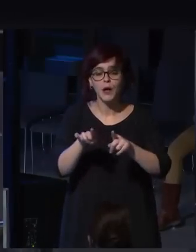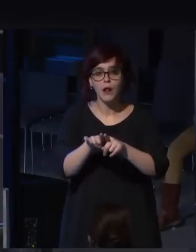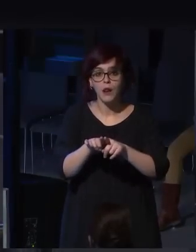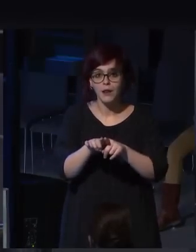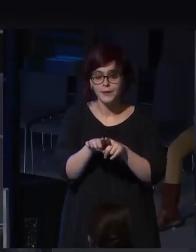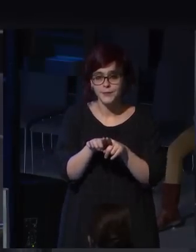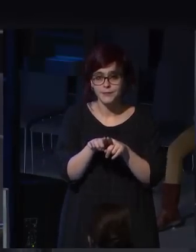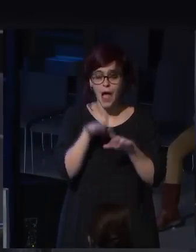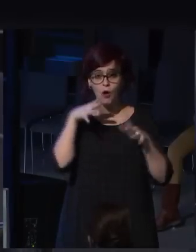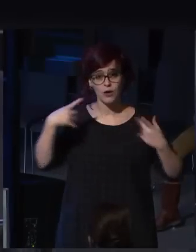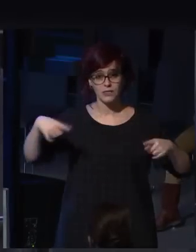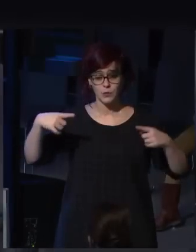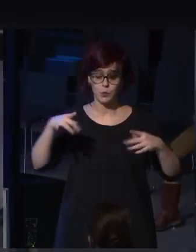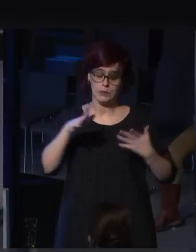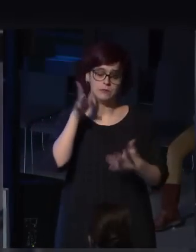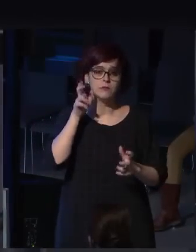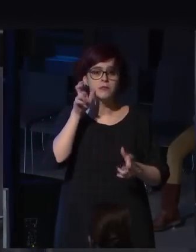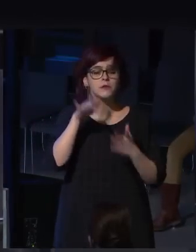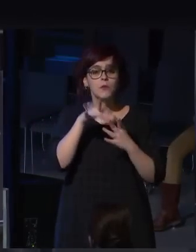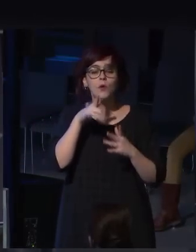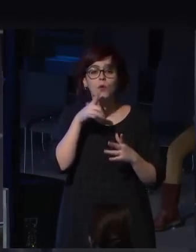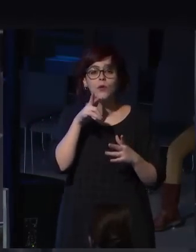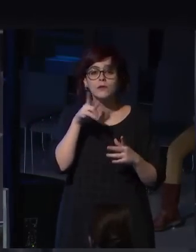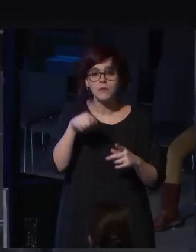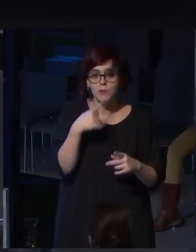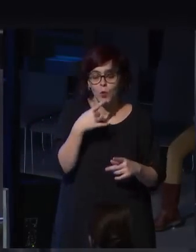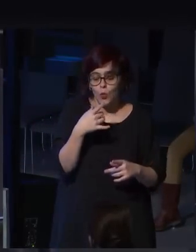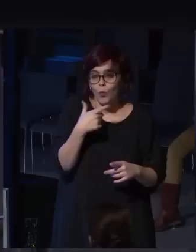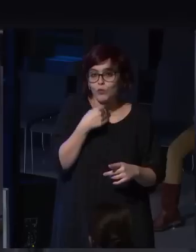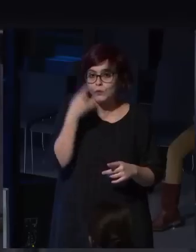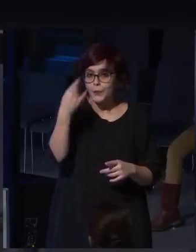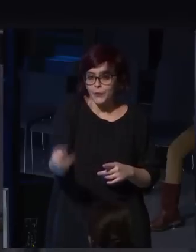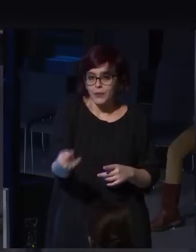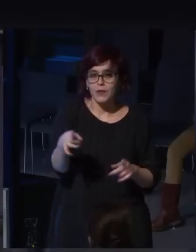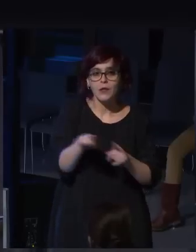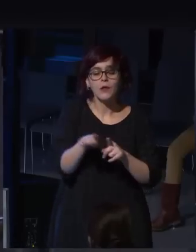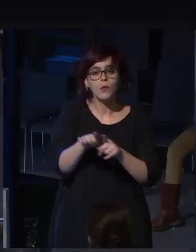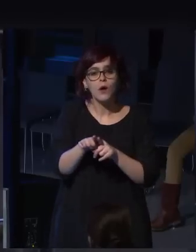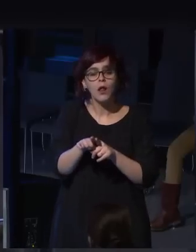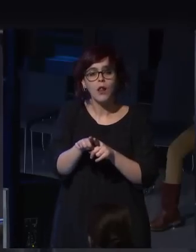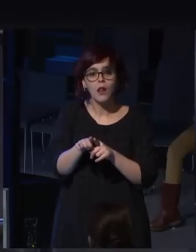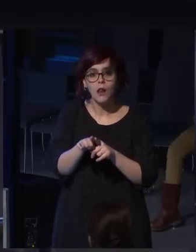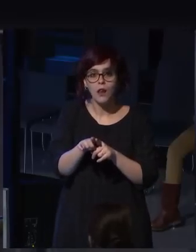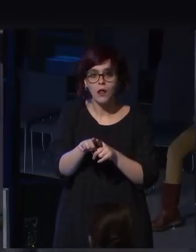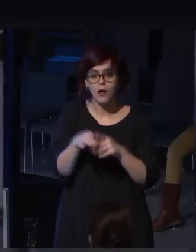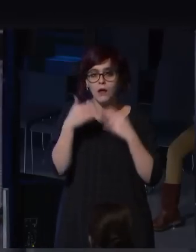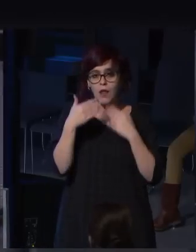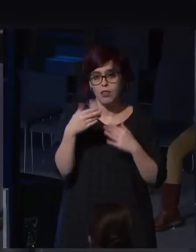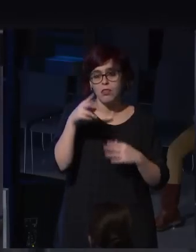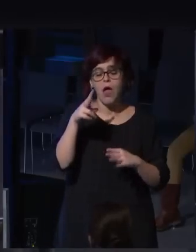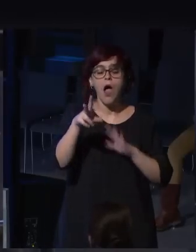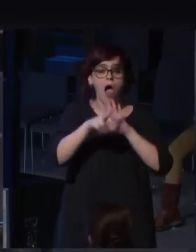ahora se mueve bastante, no solo por deformación profesional, sino porque me flipa, pues, YouTube y cosas por el estilo a través de